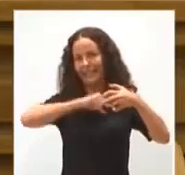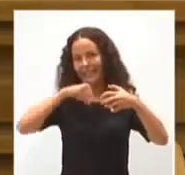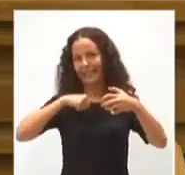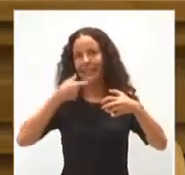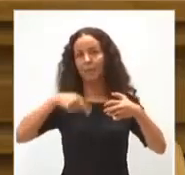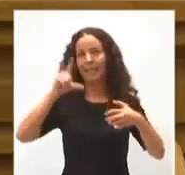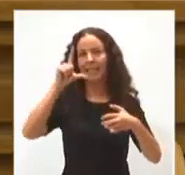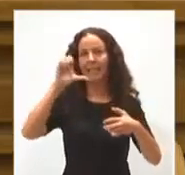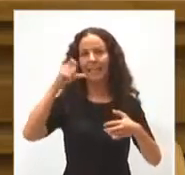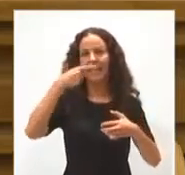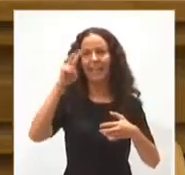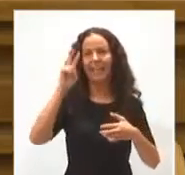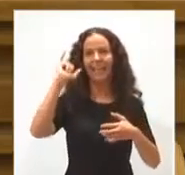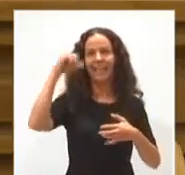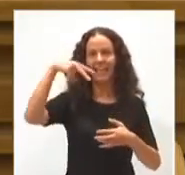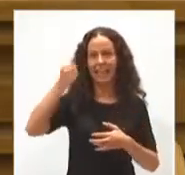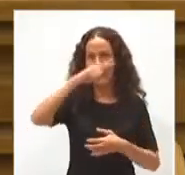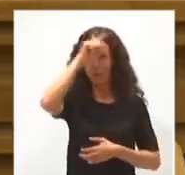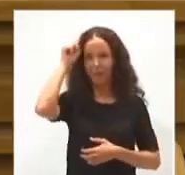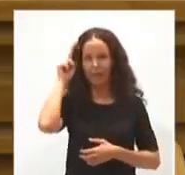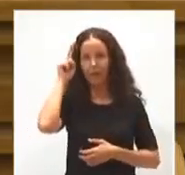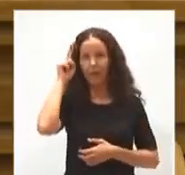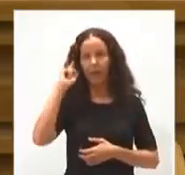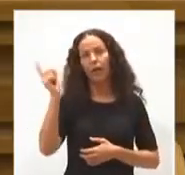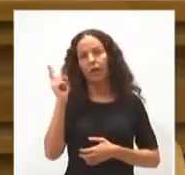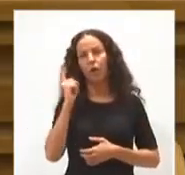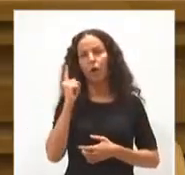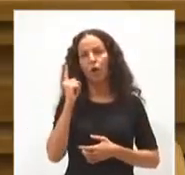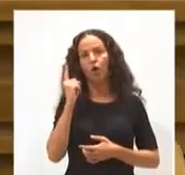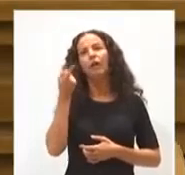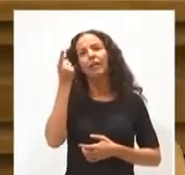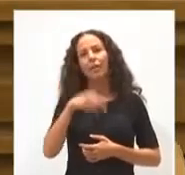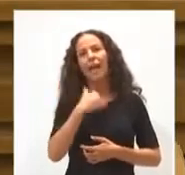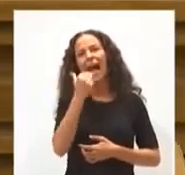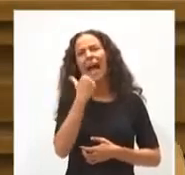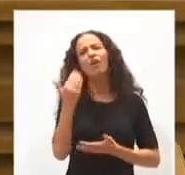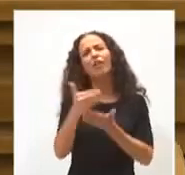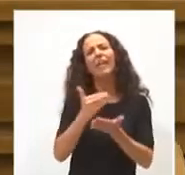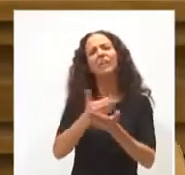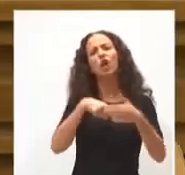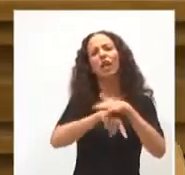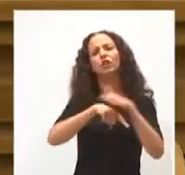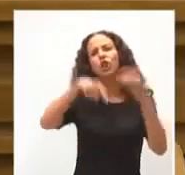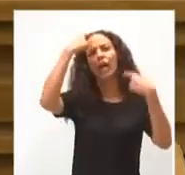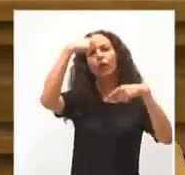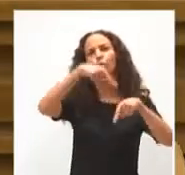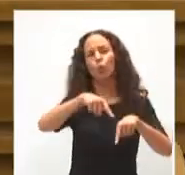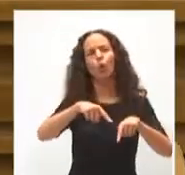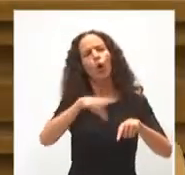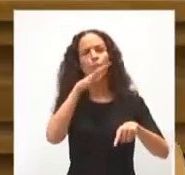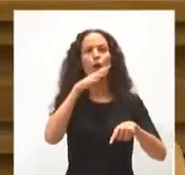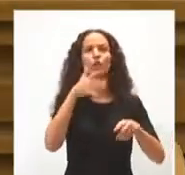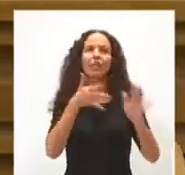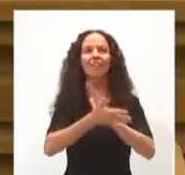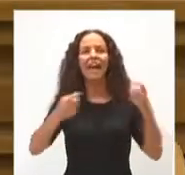madrid tengo que decirlo a decirnos una parte de los ingresos también los que tenemos las autonomías y así vamos corresponsabilizando los